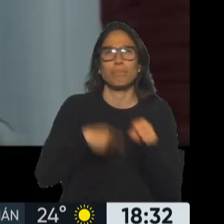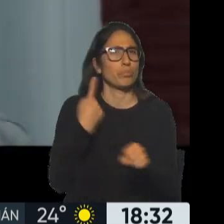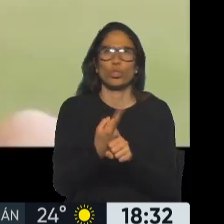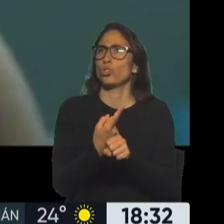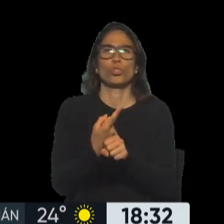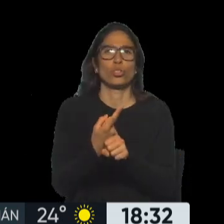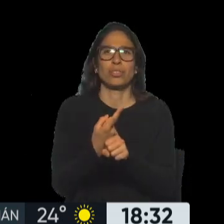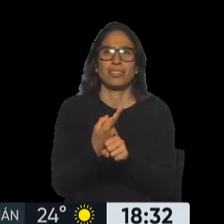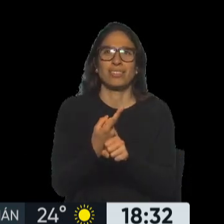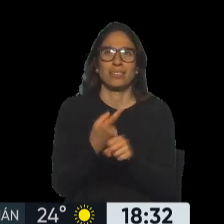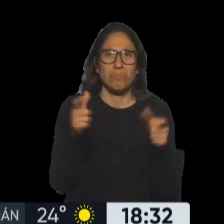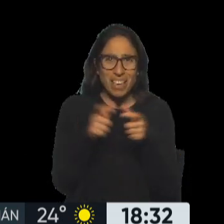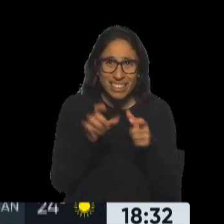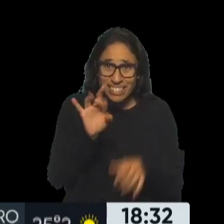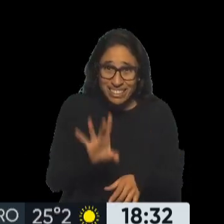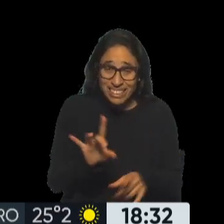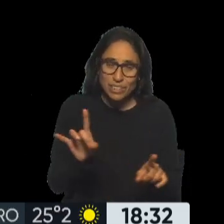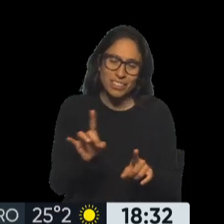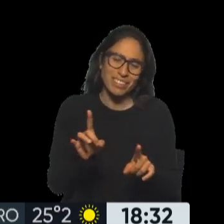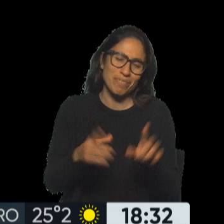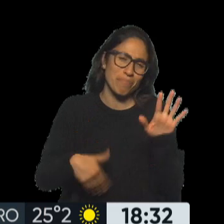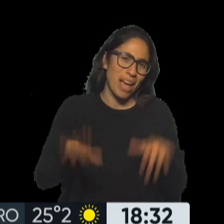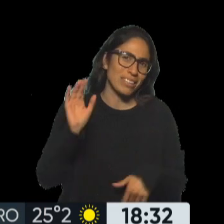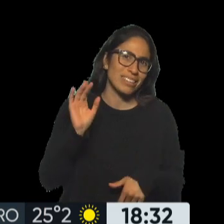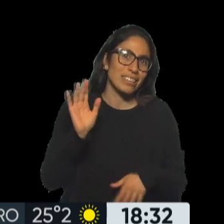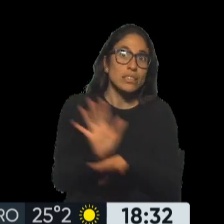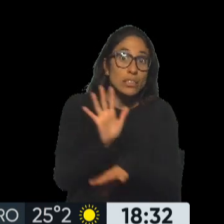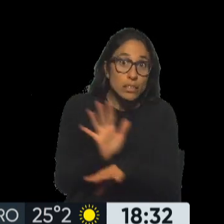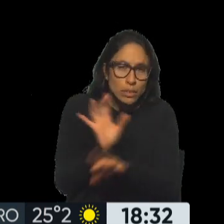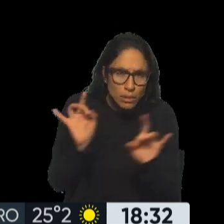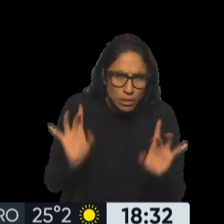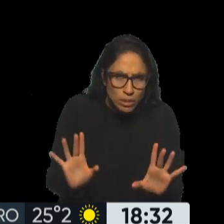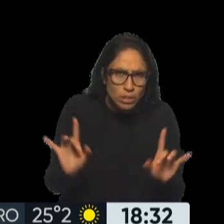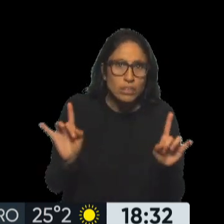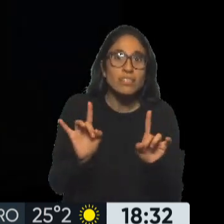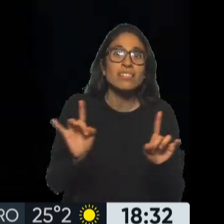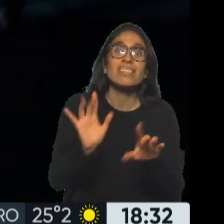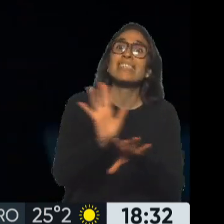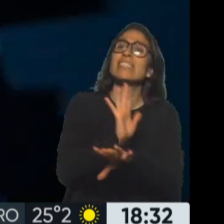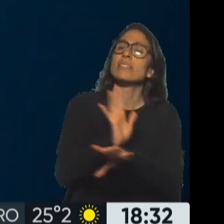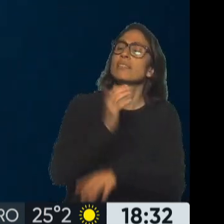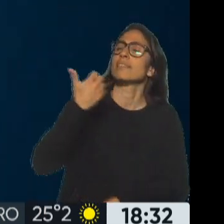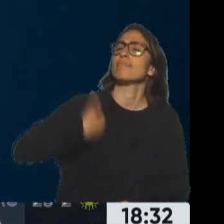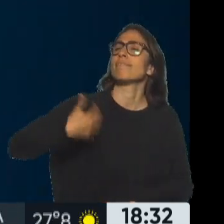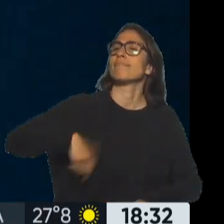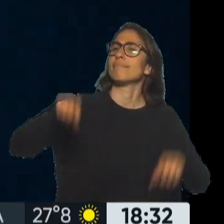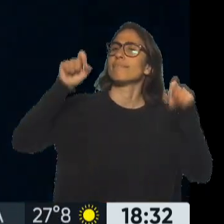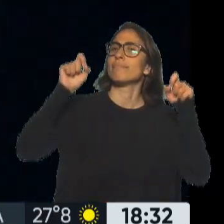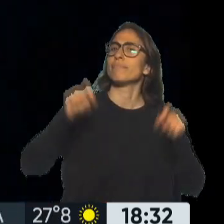Es mucho más que eso. No es solo cine. Es cine argentino.